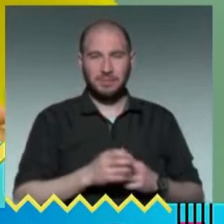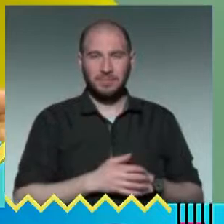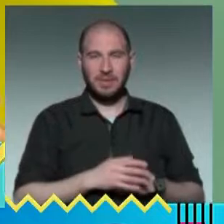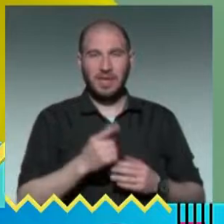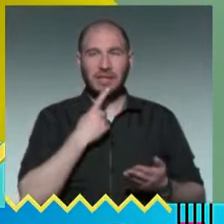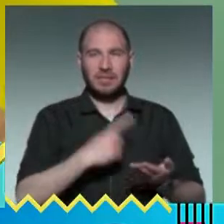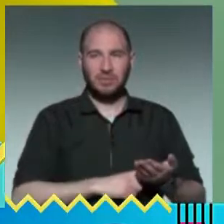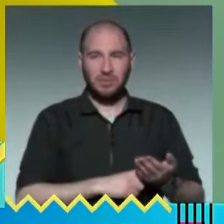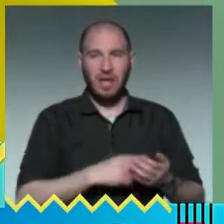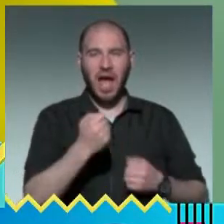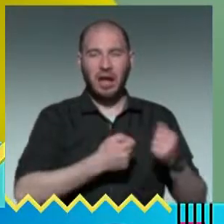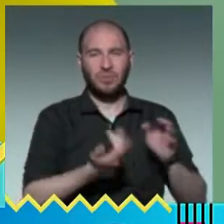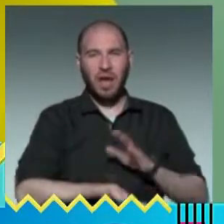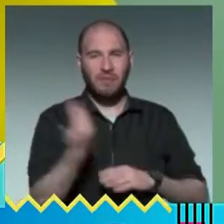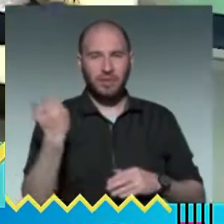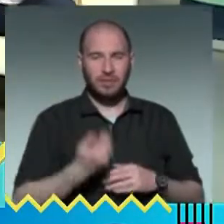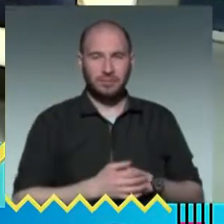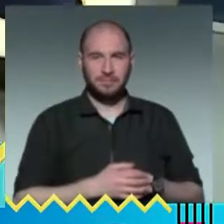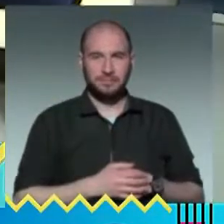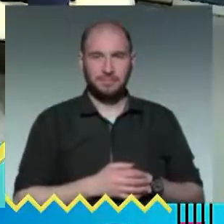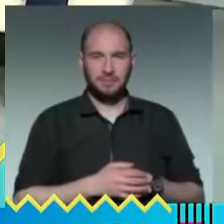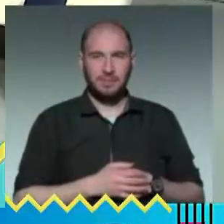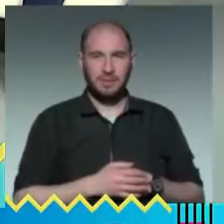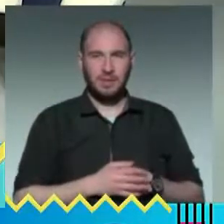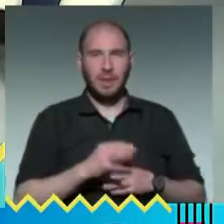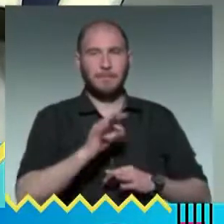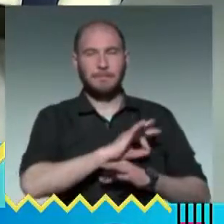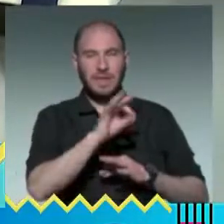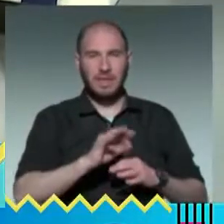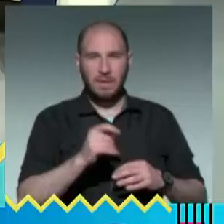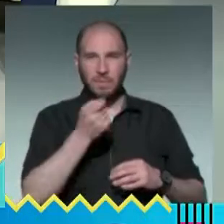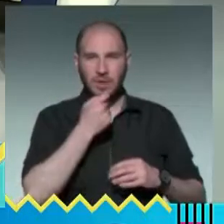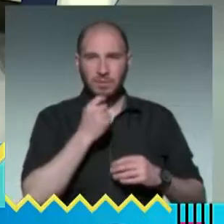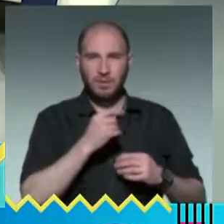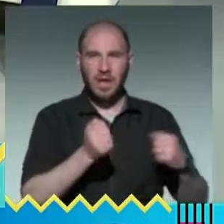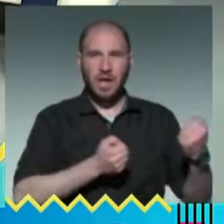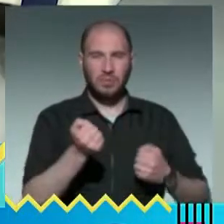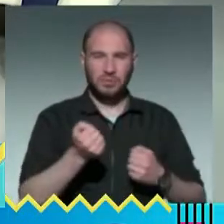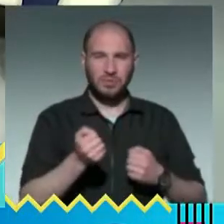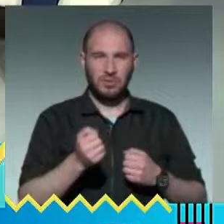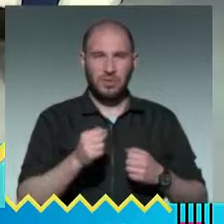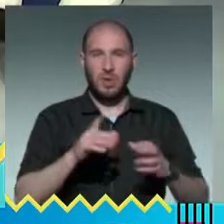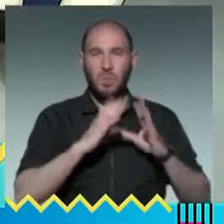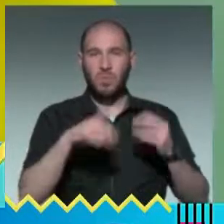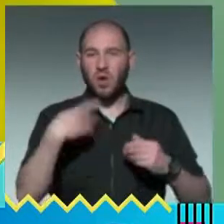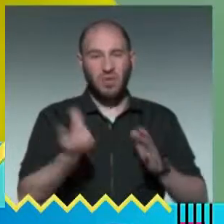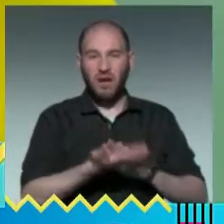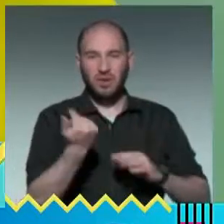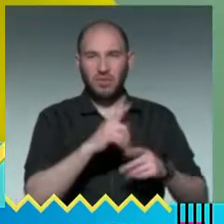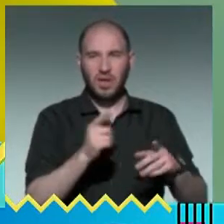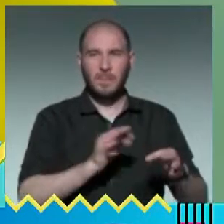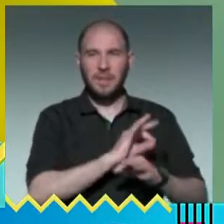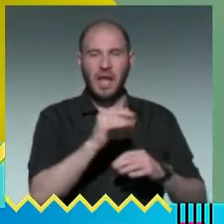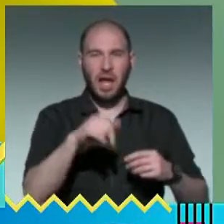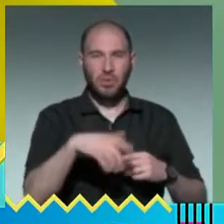las medidas, quedan autos fuera de las medidas. Deja un universo de autos que en ninguna otra parte del mundo queda fuera con las medidas